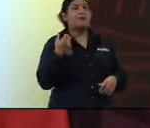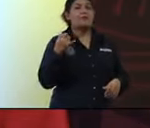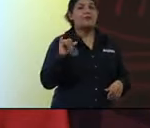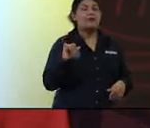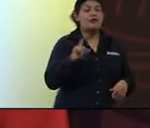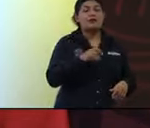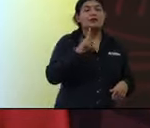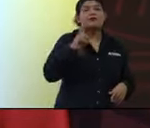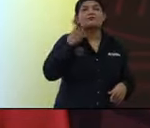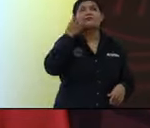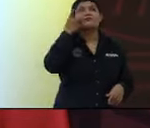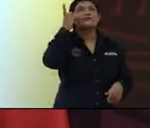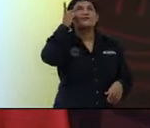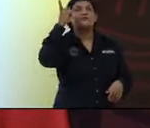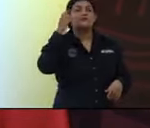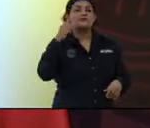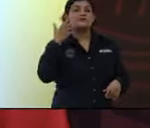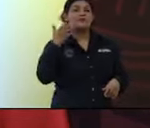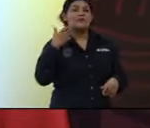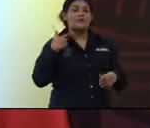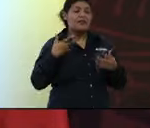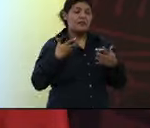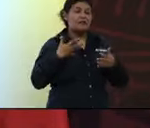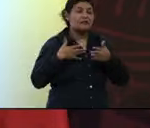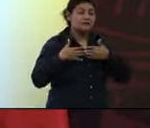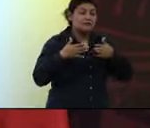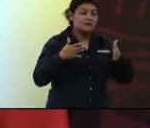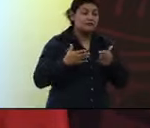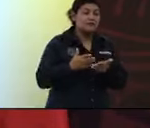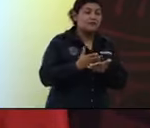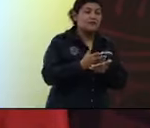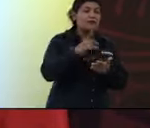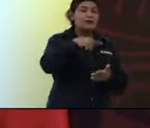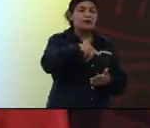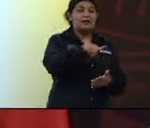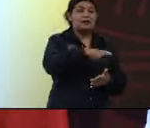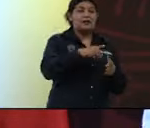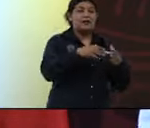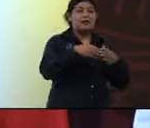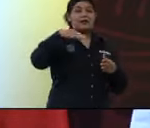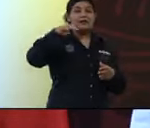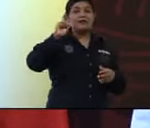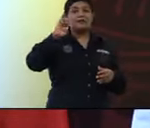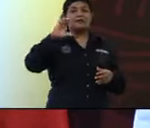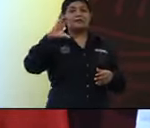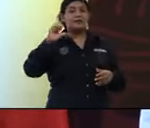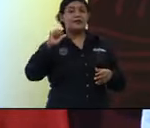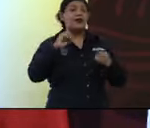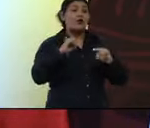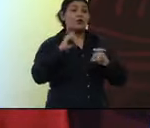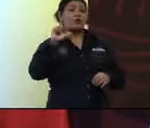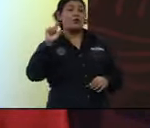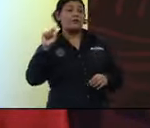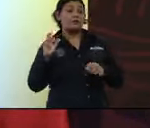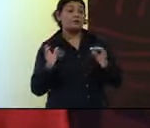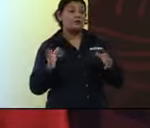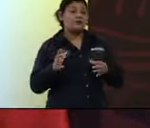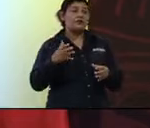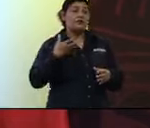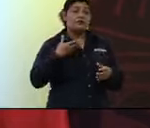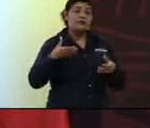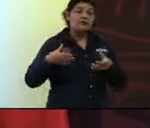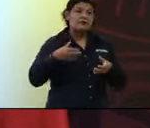no lo quiera, la única entrada que tenemos a Laguna de la Puerta es a través de la Maseca o por el 20%. pero ahí tendríamos una